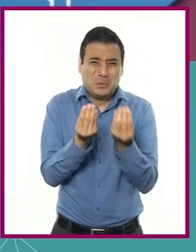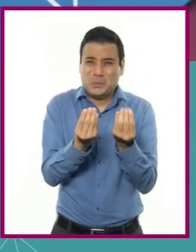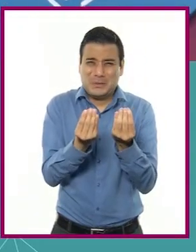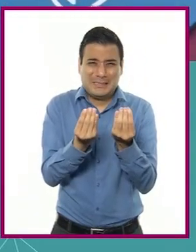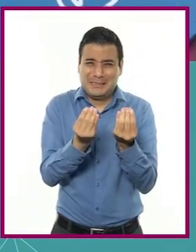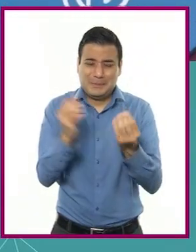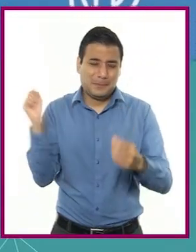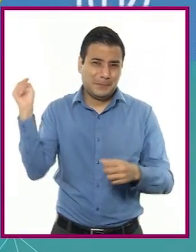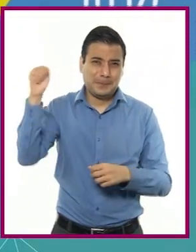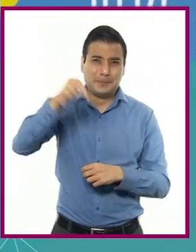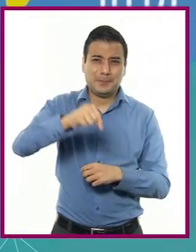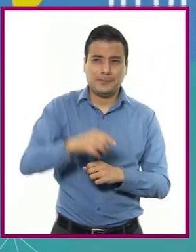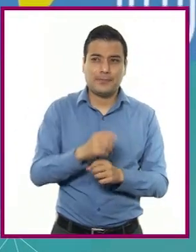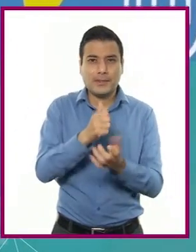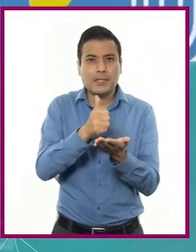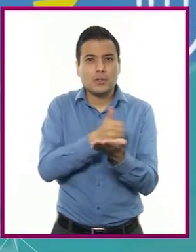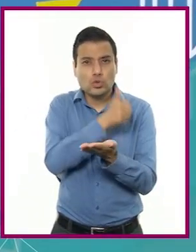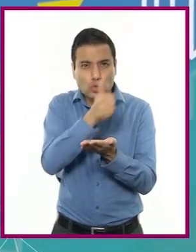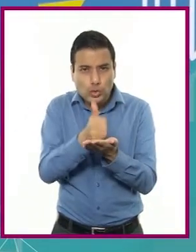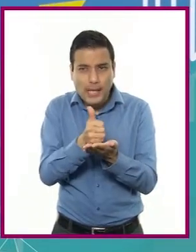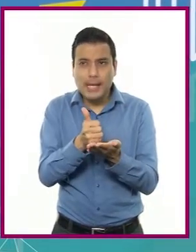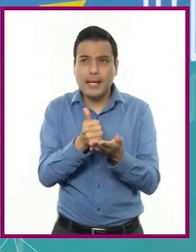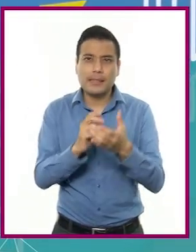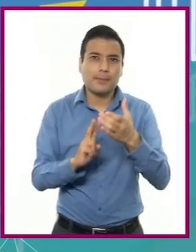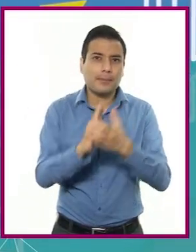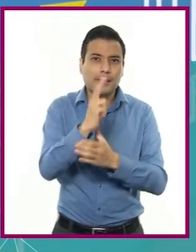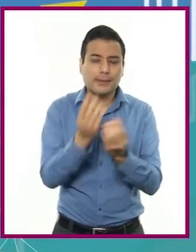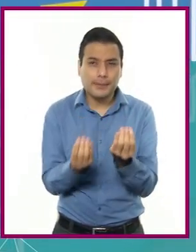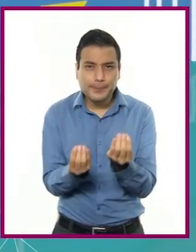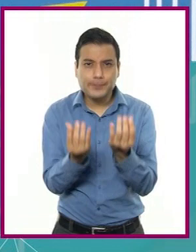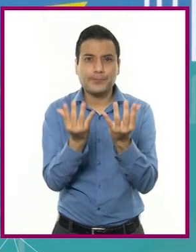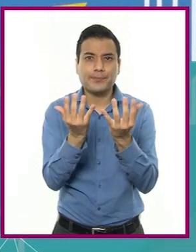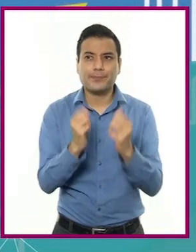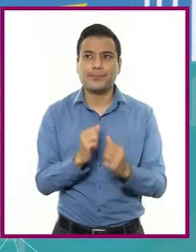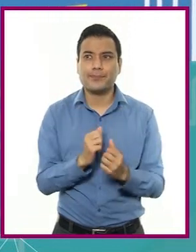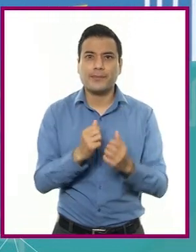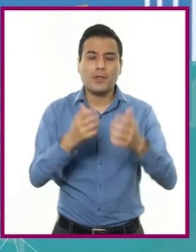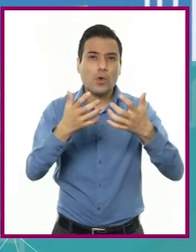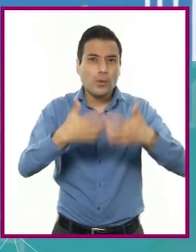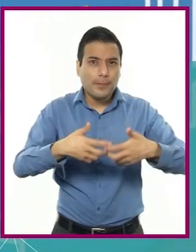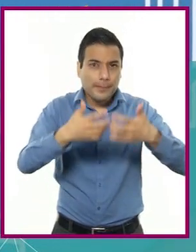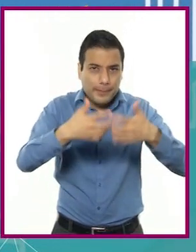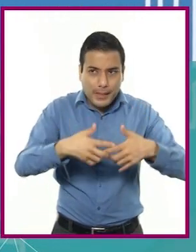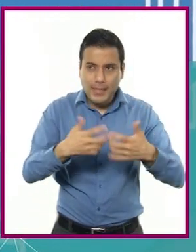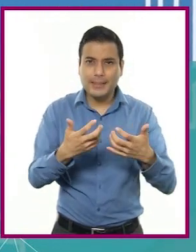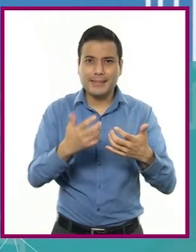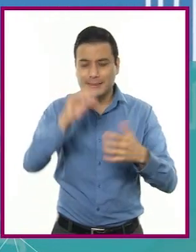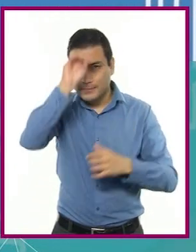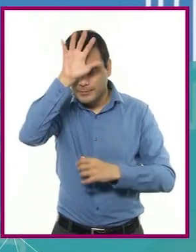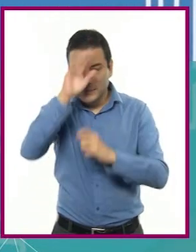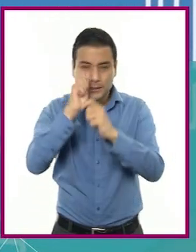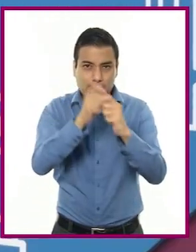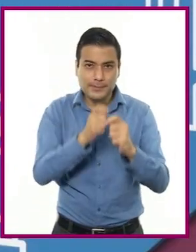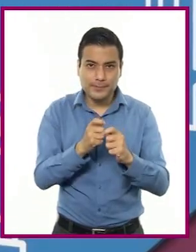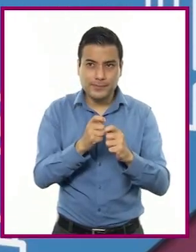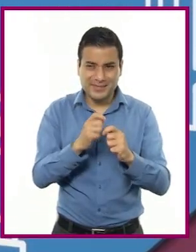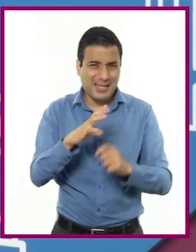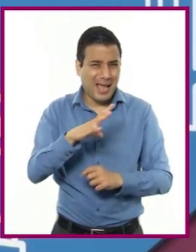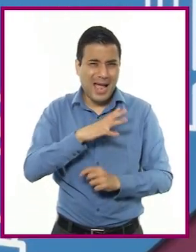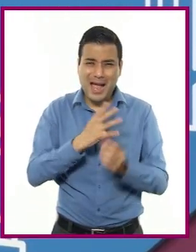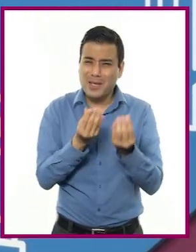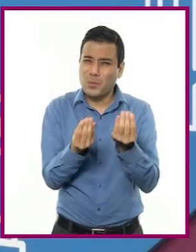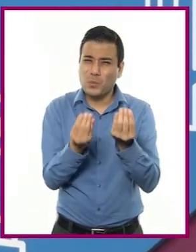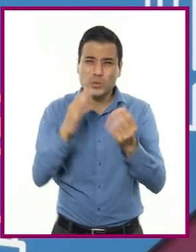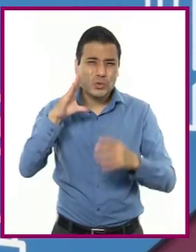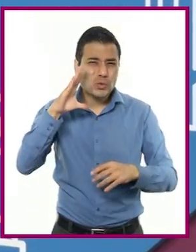común ver esclavos en las ciudades, plantaciones azucareras, obrajes y minas, sobre todo en las de oro. No hay